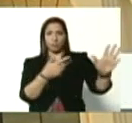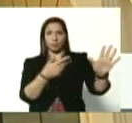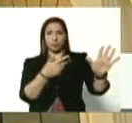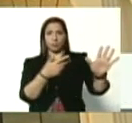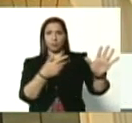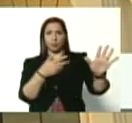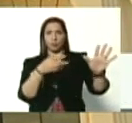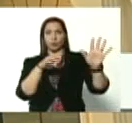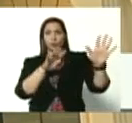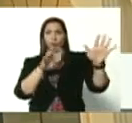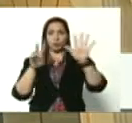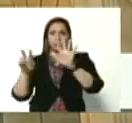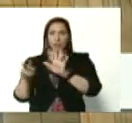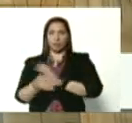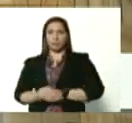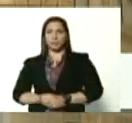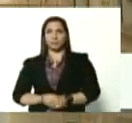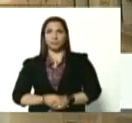97